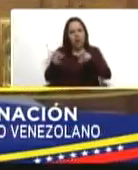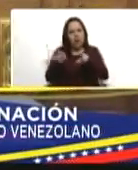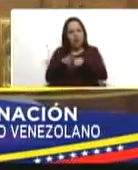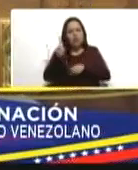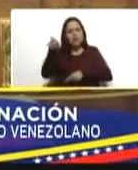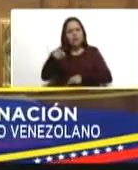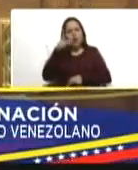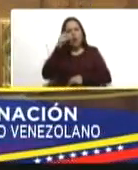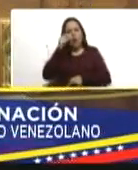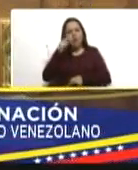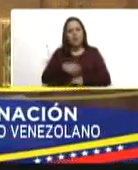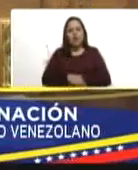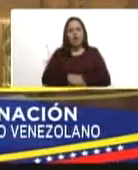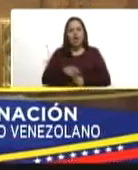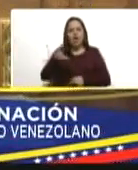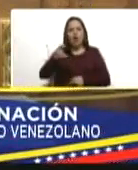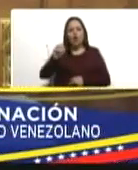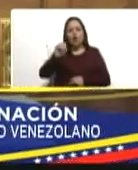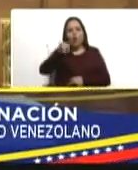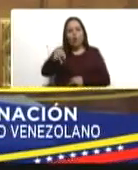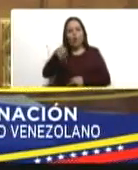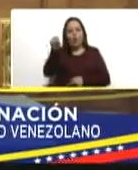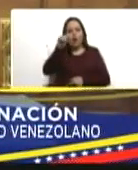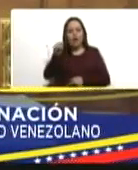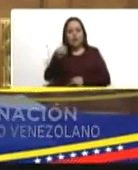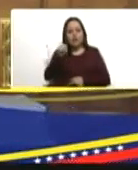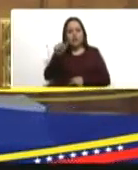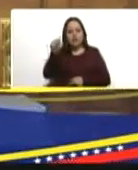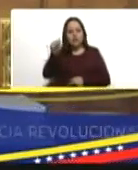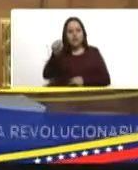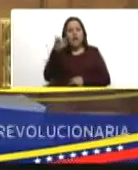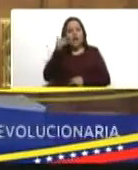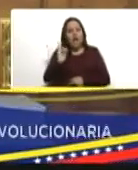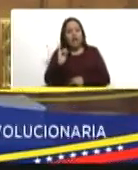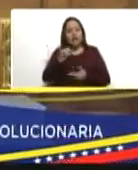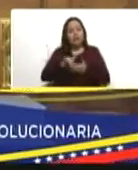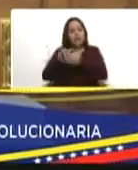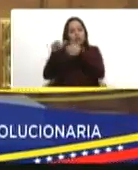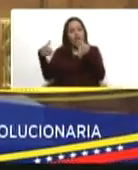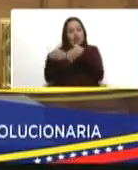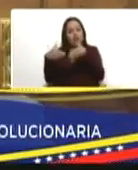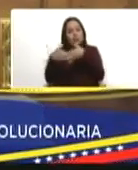rojas dirigiendo el frente guerrillero Ezequiel Zamora en el bachiller en el